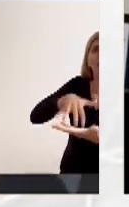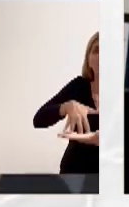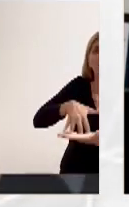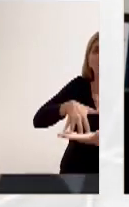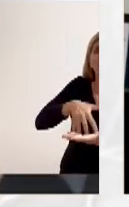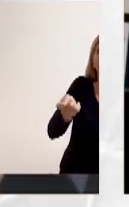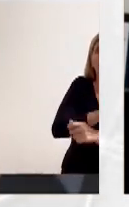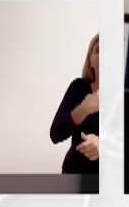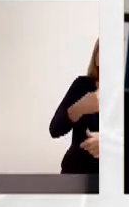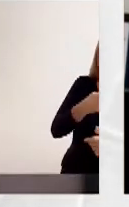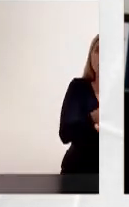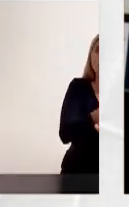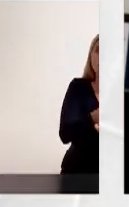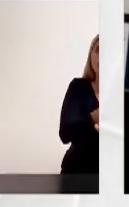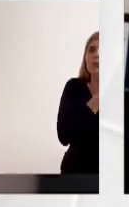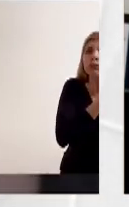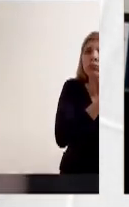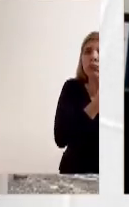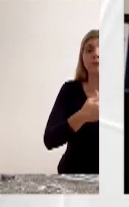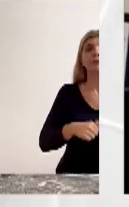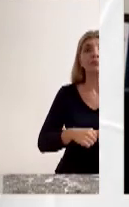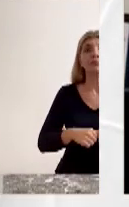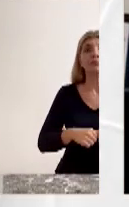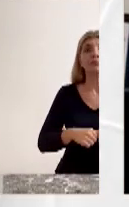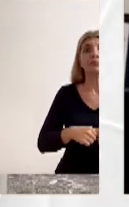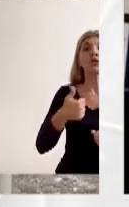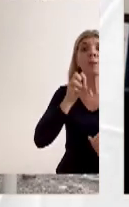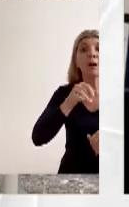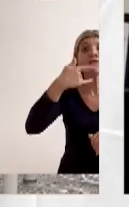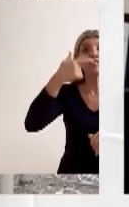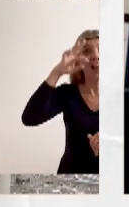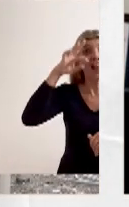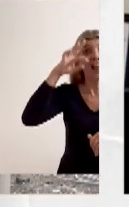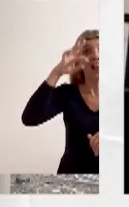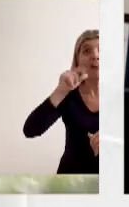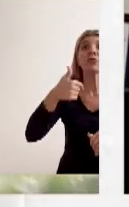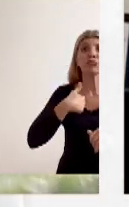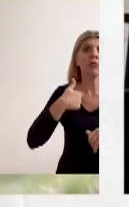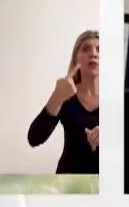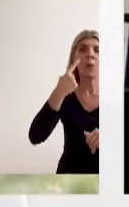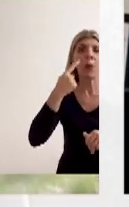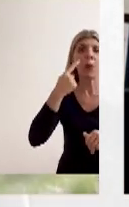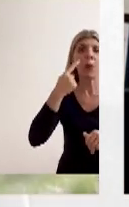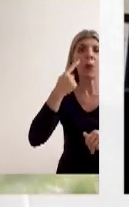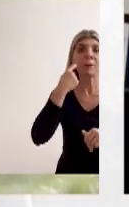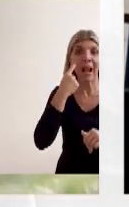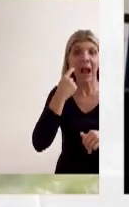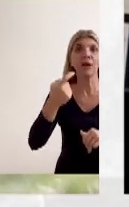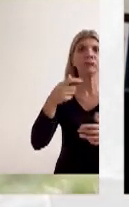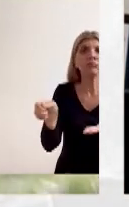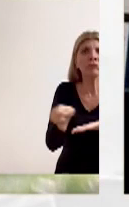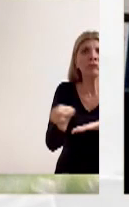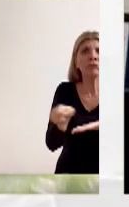el rol docente, el rol de los profesionales, digamos, que son los que acompañan, los que están todos los días. Por ahí a nosotros nos toca un poco más